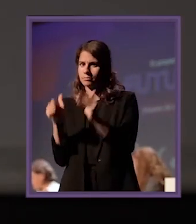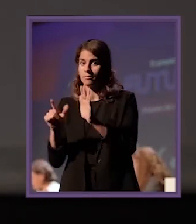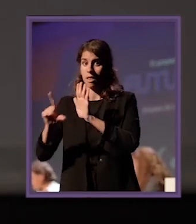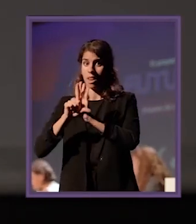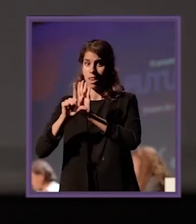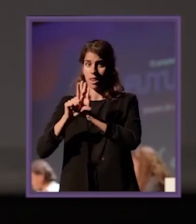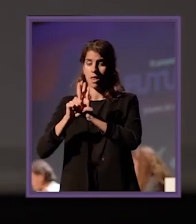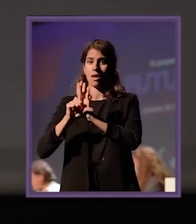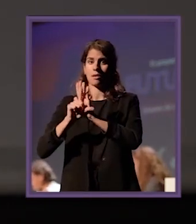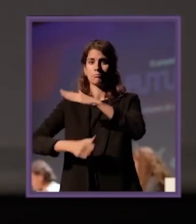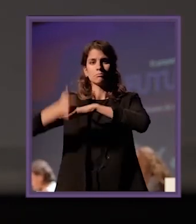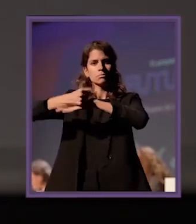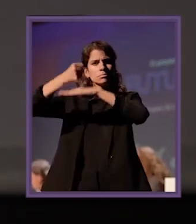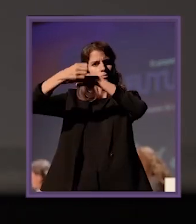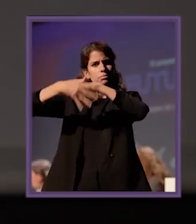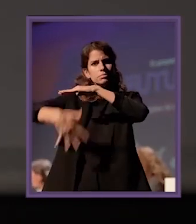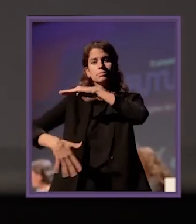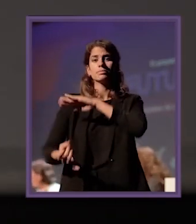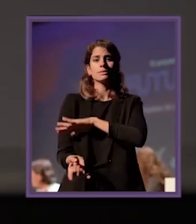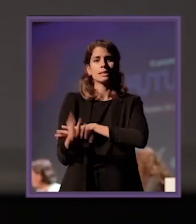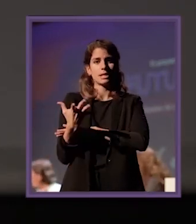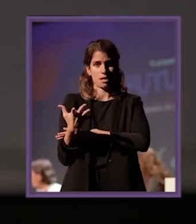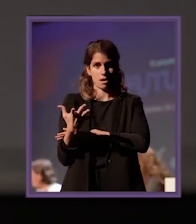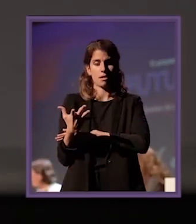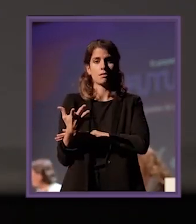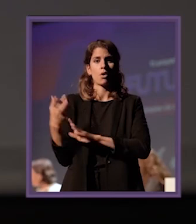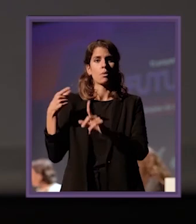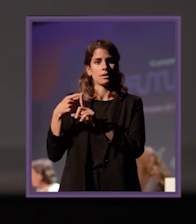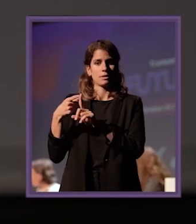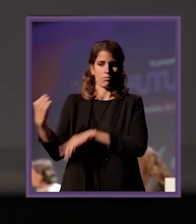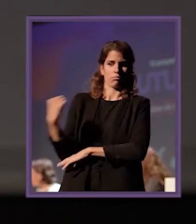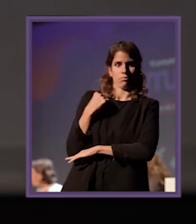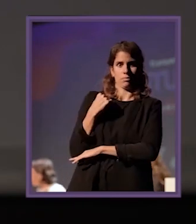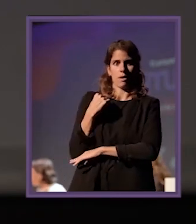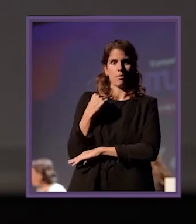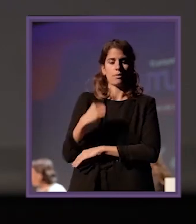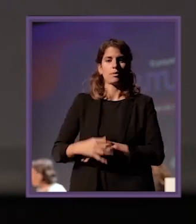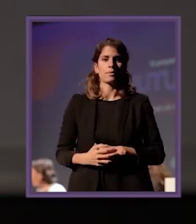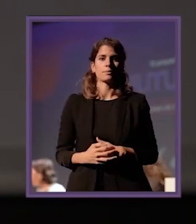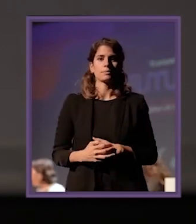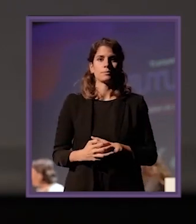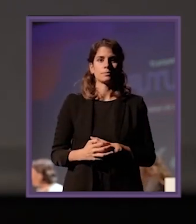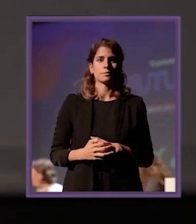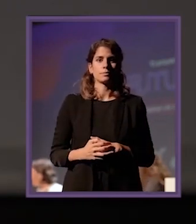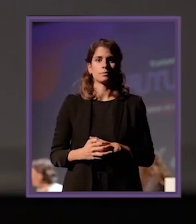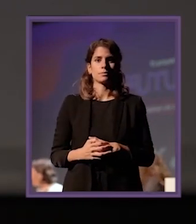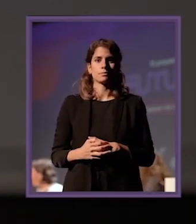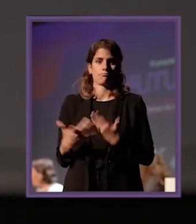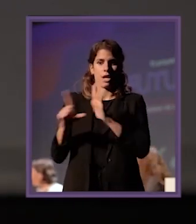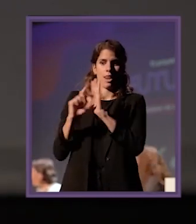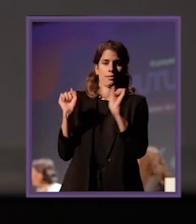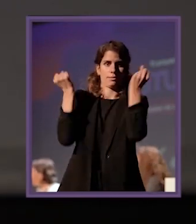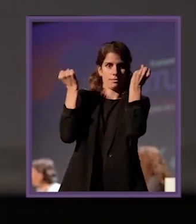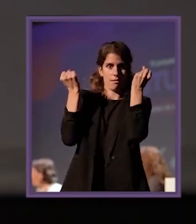marco legislativo que nos acompañe. Y yo creo que afortunadamente ese cambio